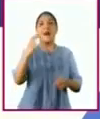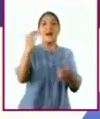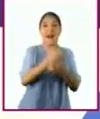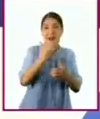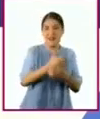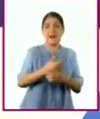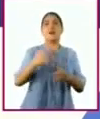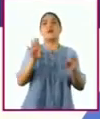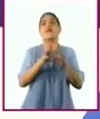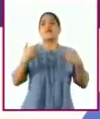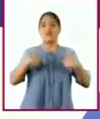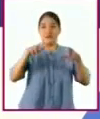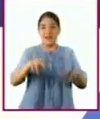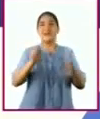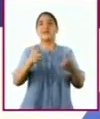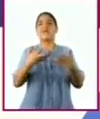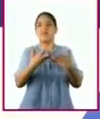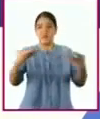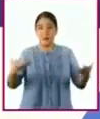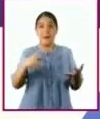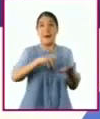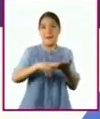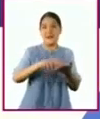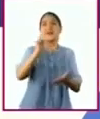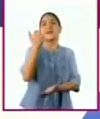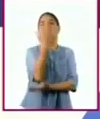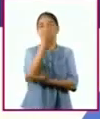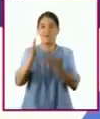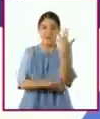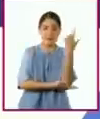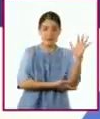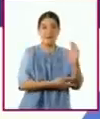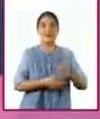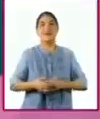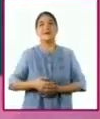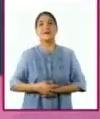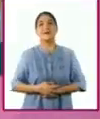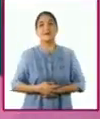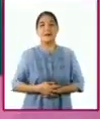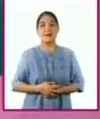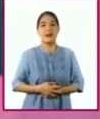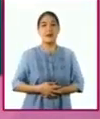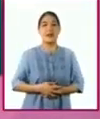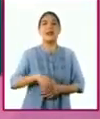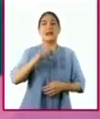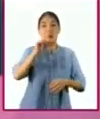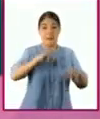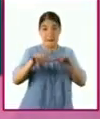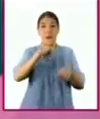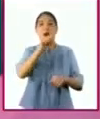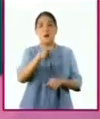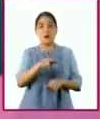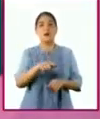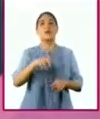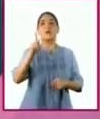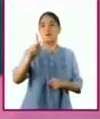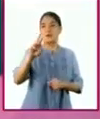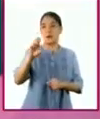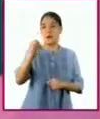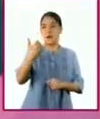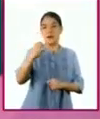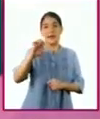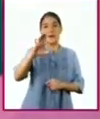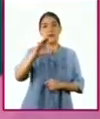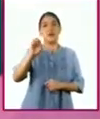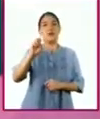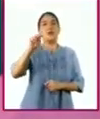del terreno y el verde simboliza la vegetación. El mapa también debe tener el tipo de proyección con el que fue